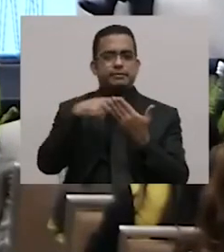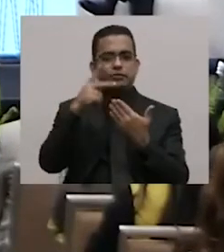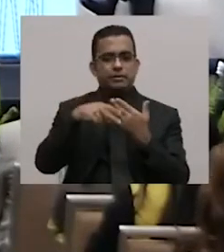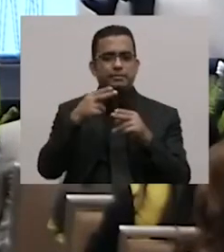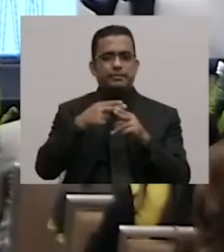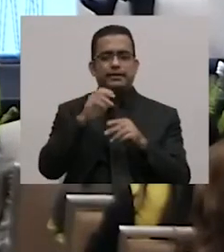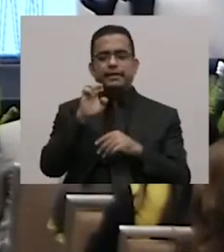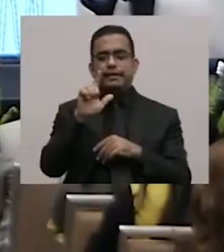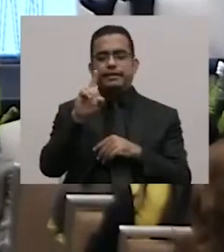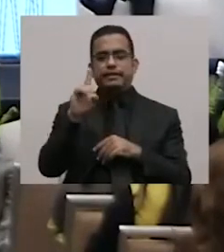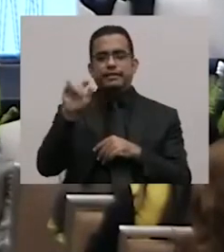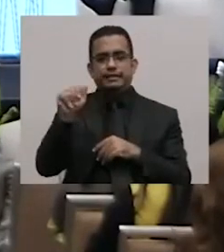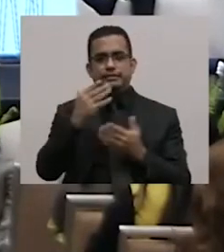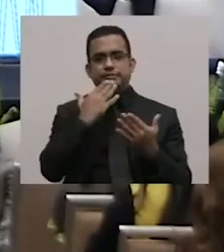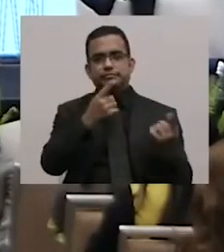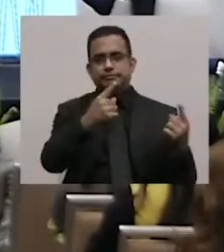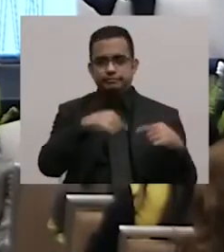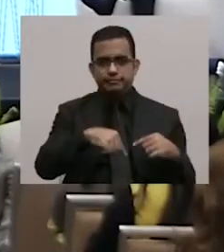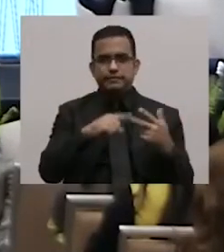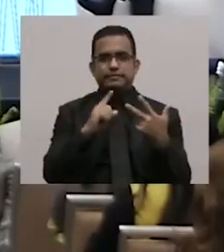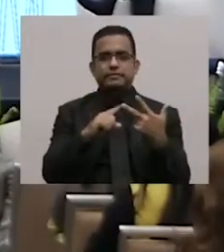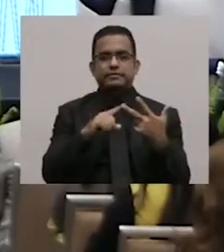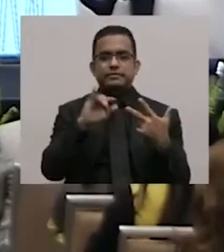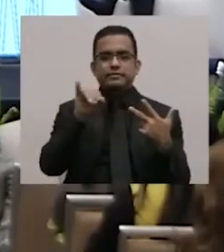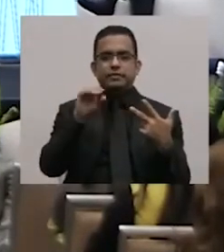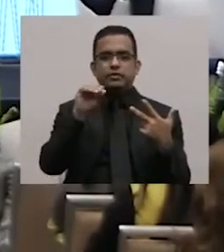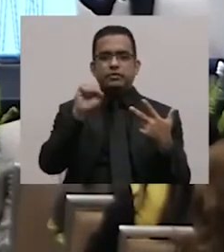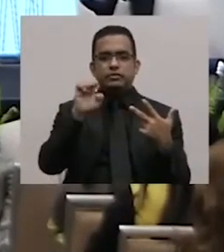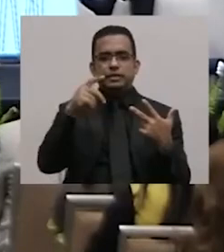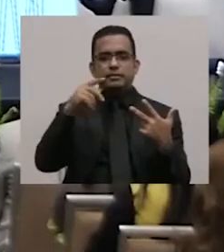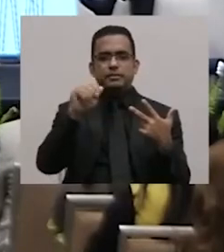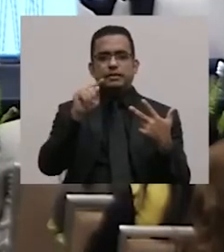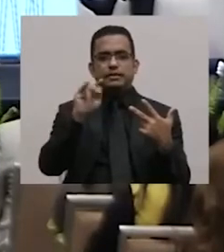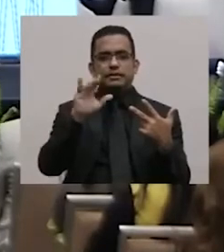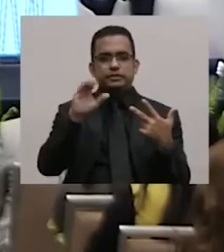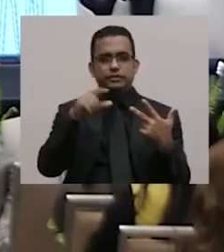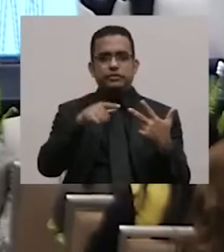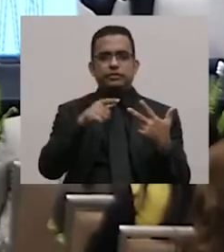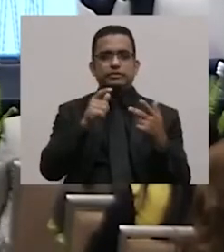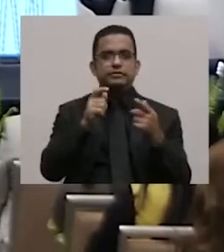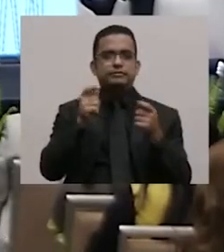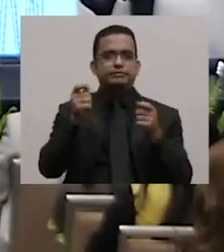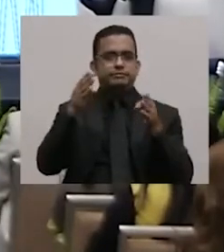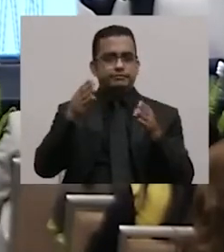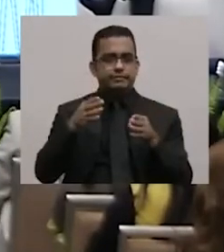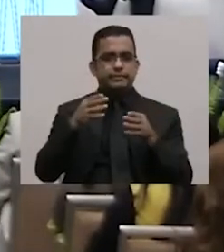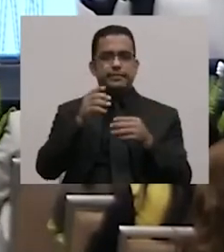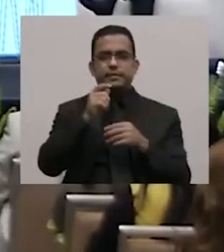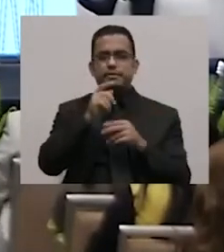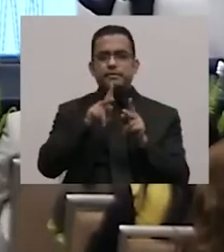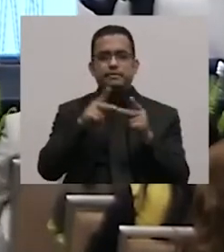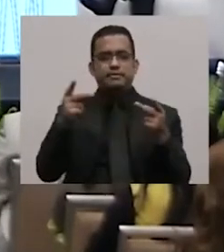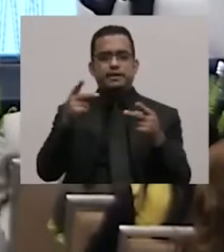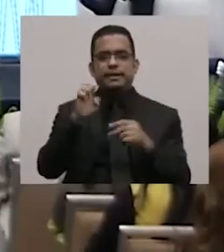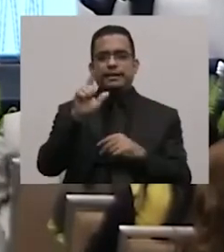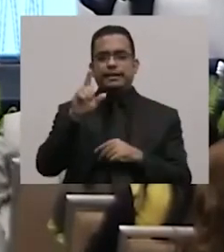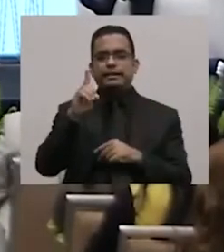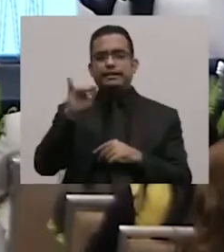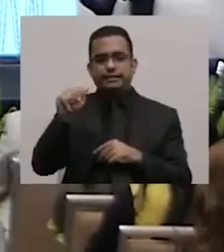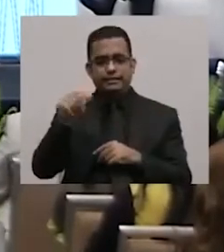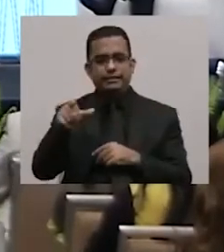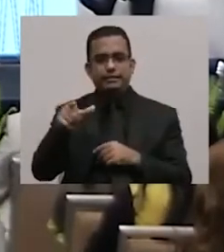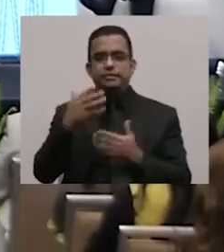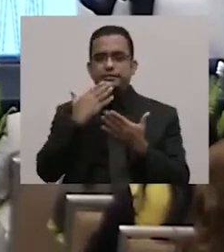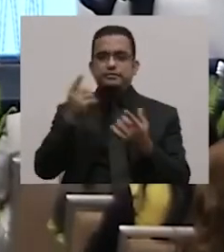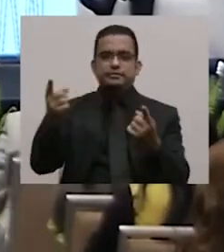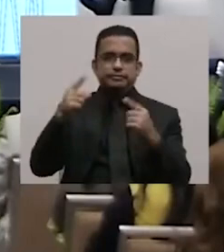por acompañarnos. Señor José Patricio Monegro, director del periódico El Día. Muchísimas gracias, señor Monegro, por